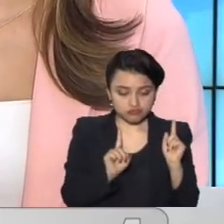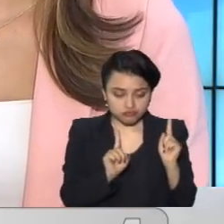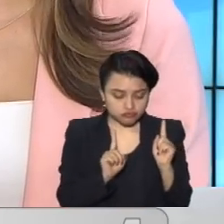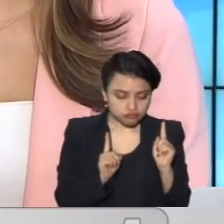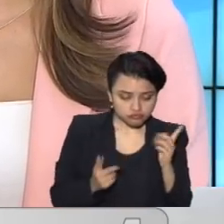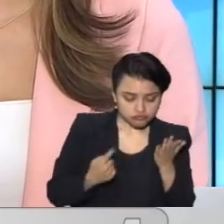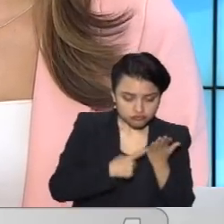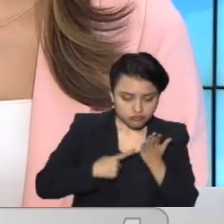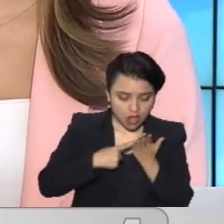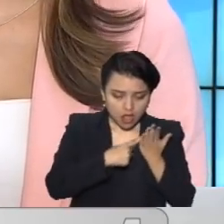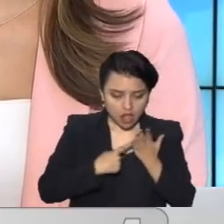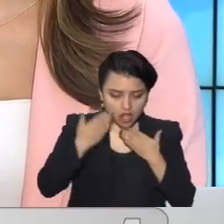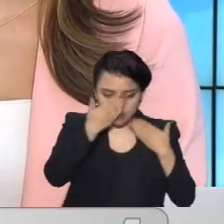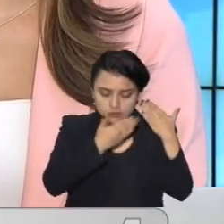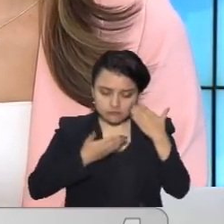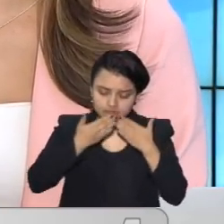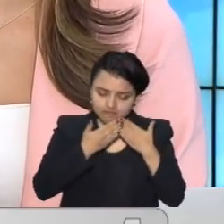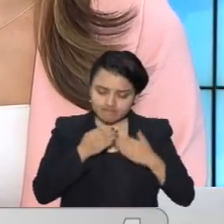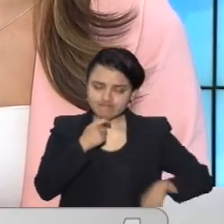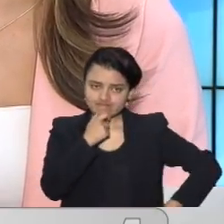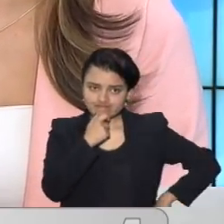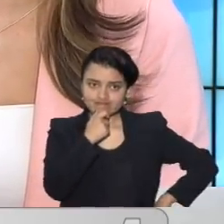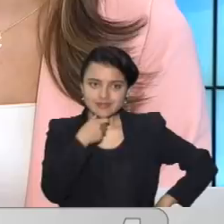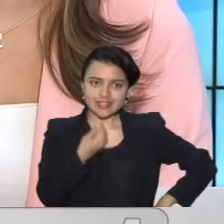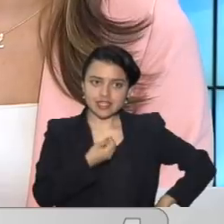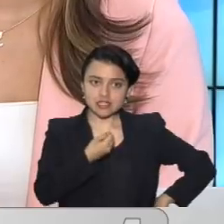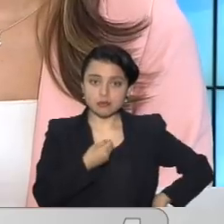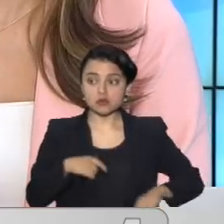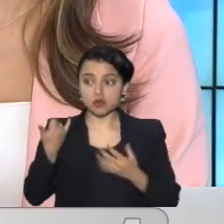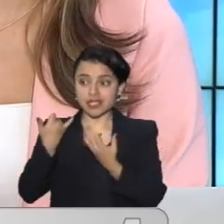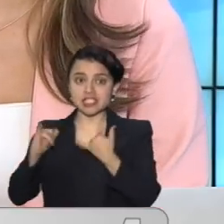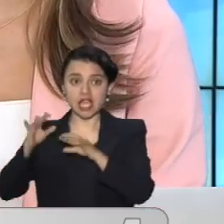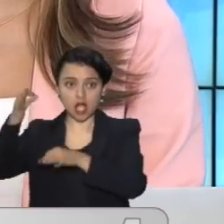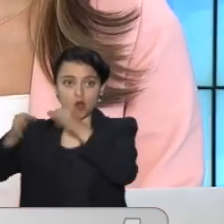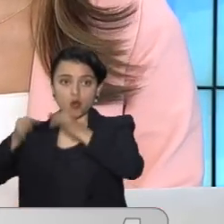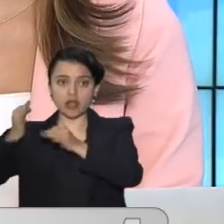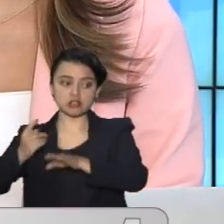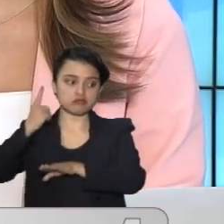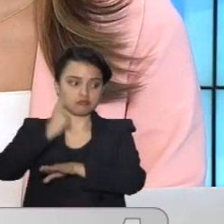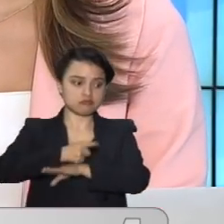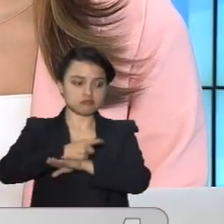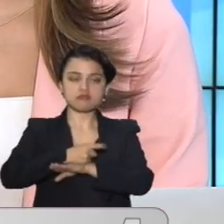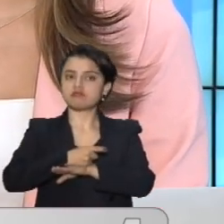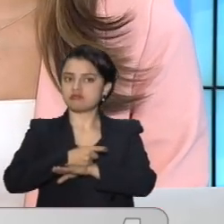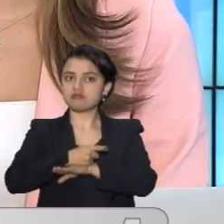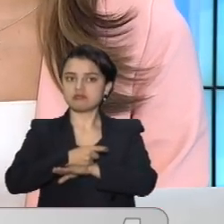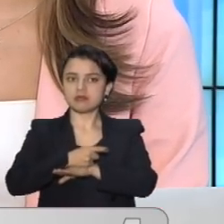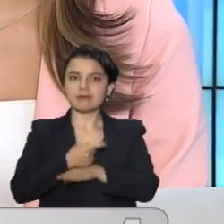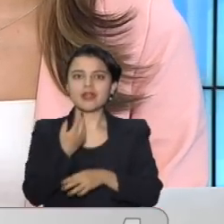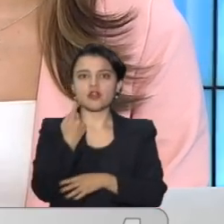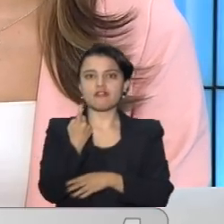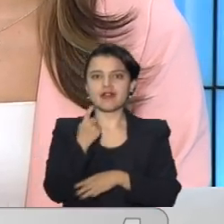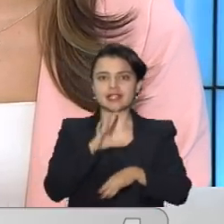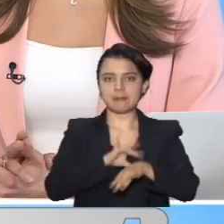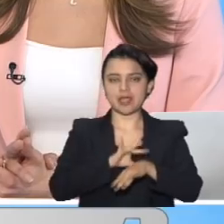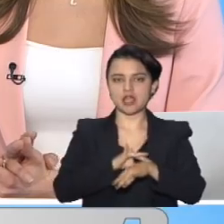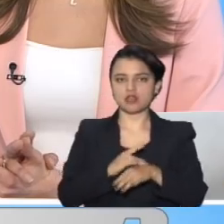Escobar, a quien un juez le dio autorización para la práctica de la eutanasia. Sebastián Bedoya, muy buenas tardes. ¿Quiénes integran este